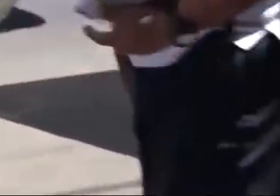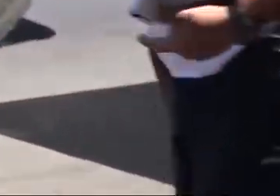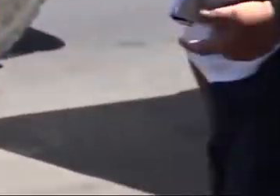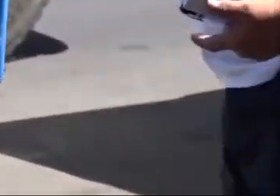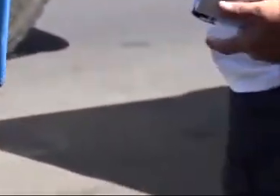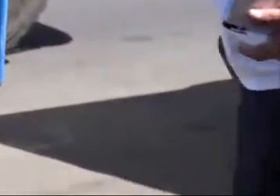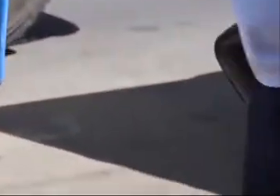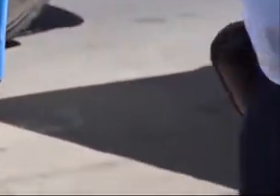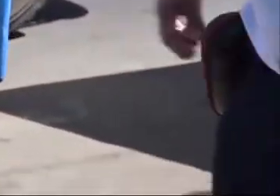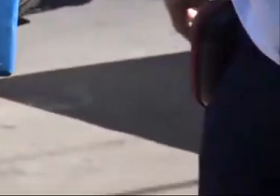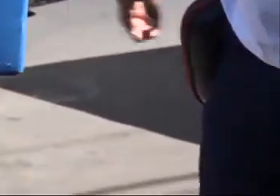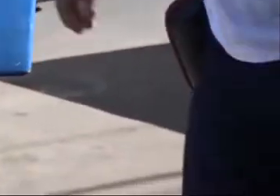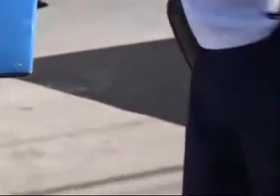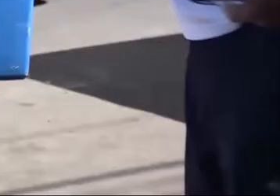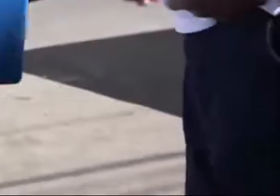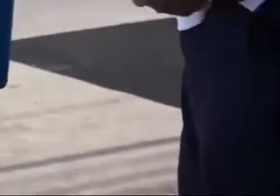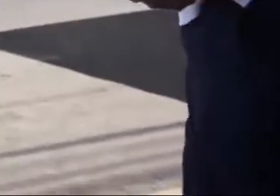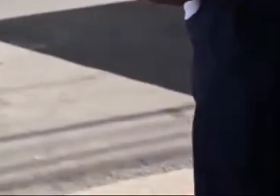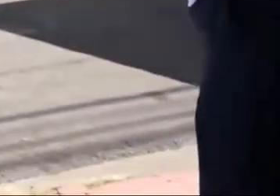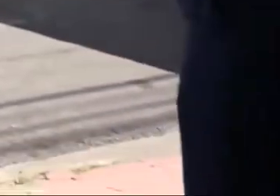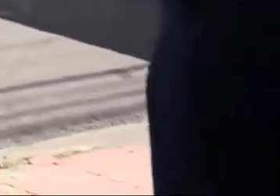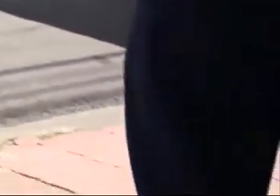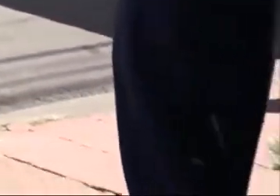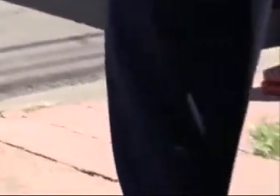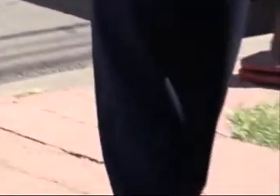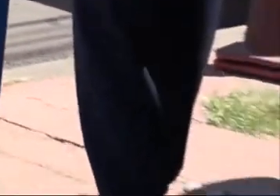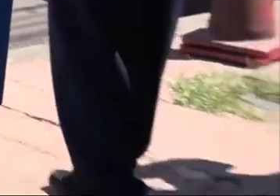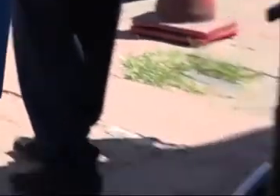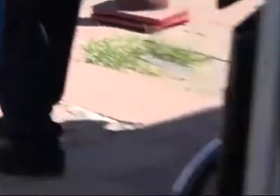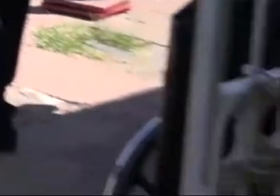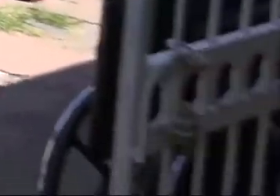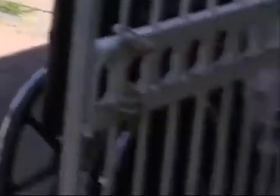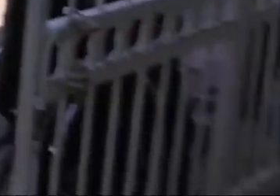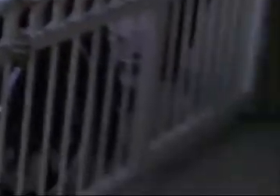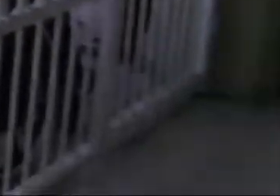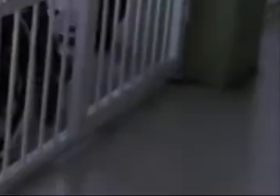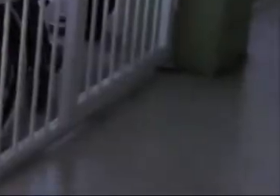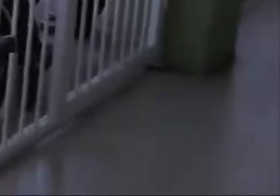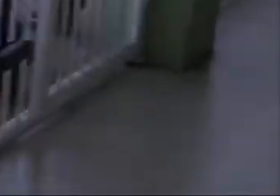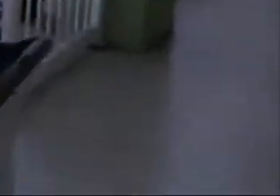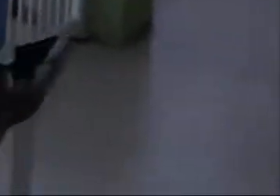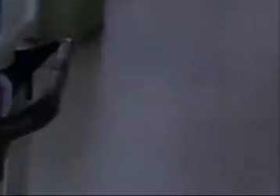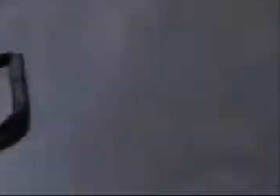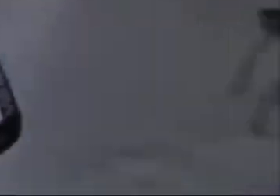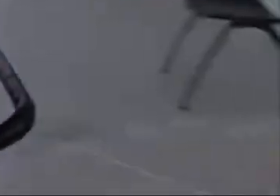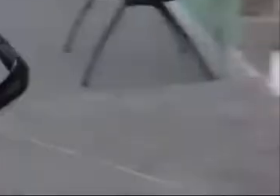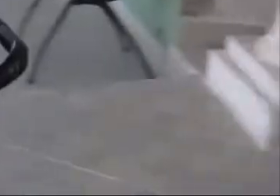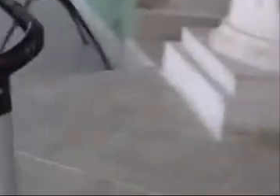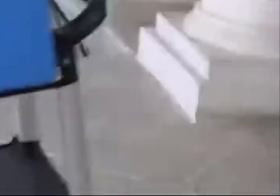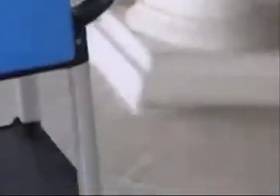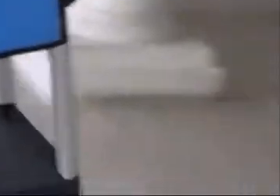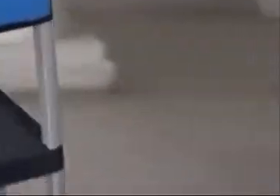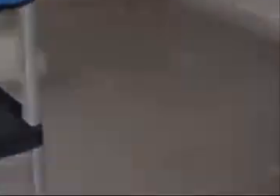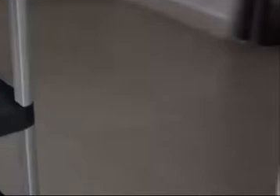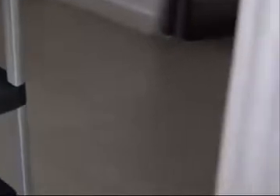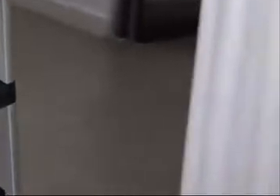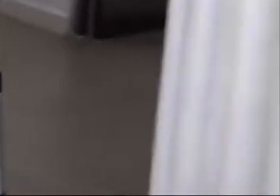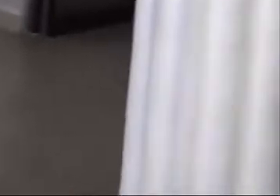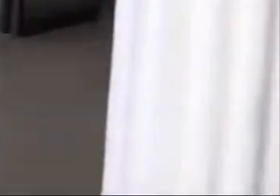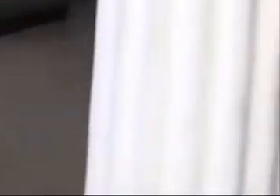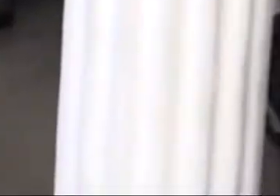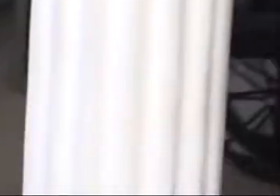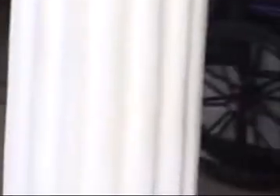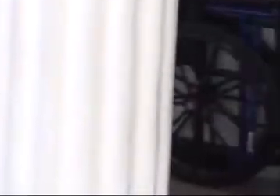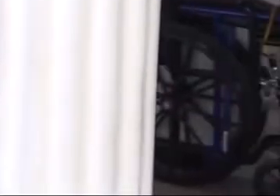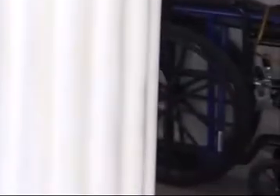Autoridades de salud aseguran que 6 de cada 10 nicaragüenses ya están vacunados contra el COVID-19 gracias a las distintas